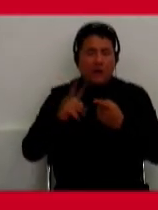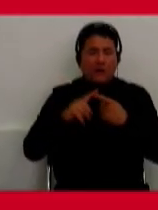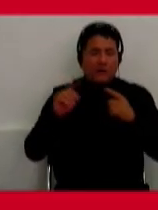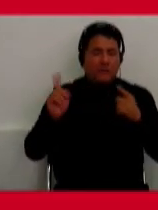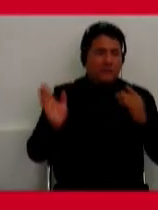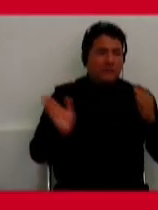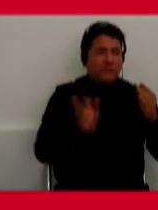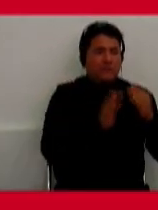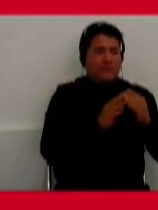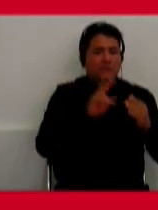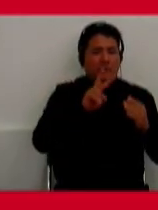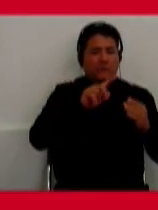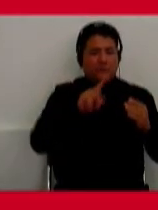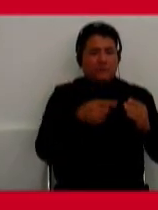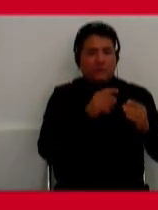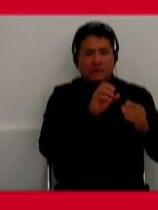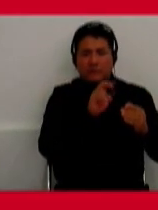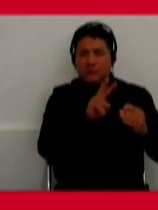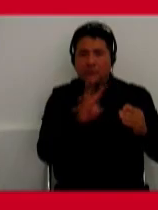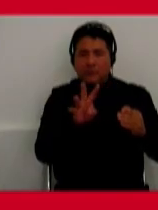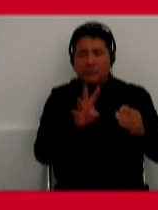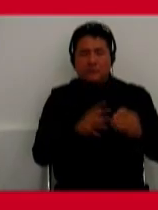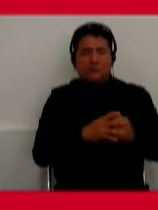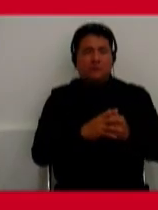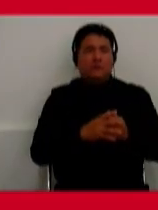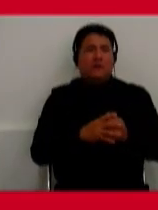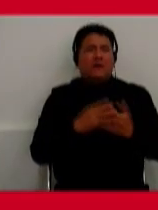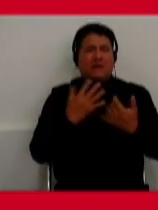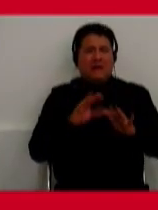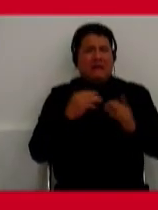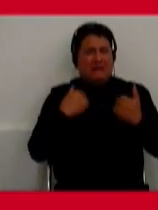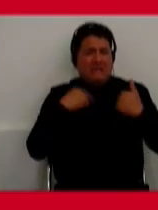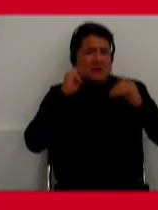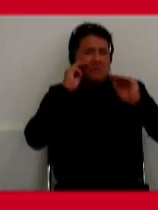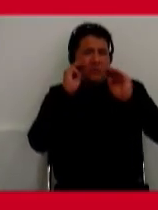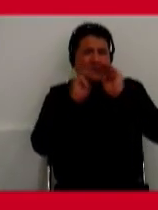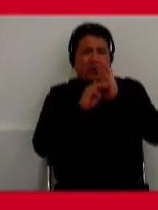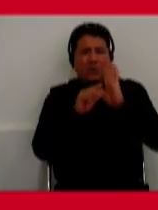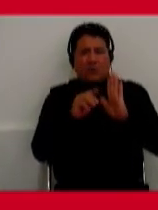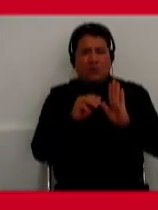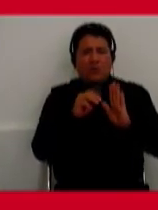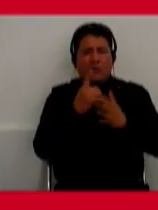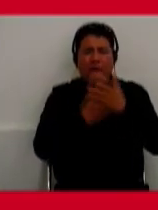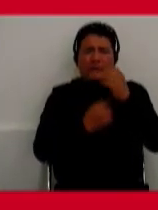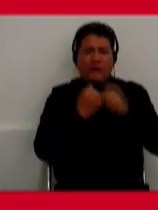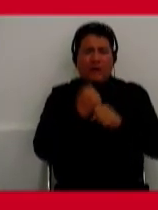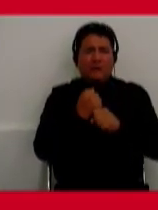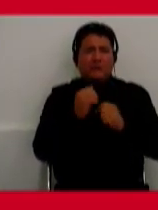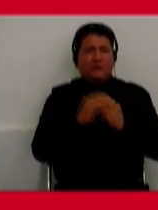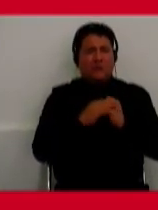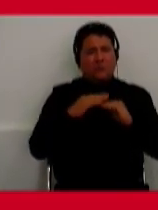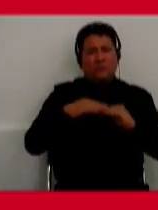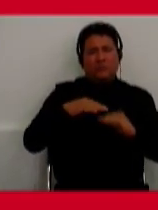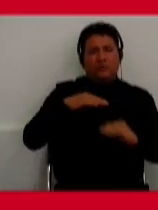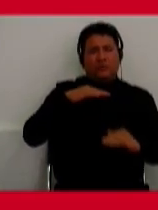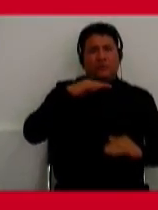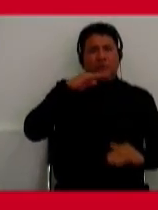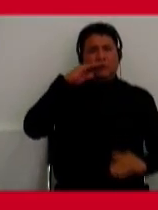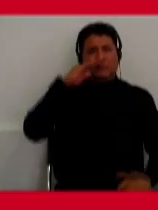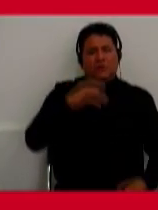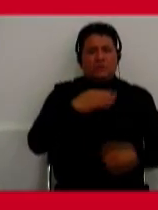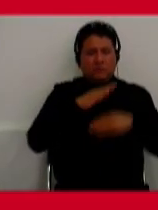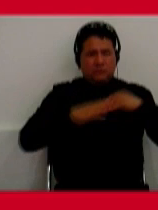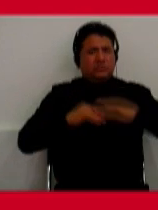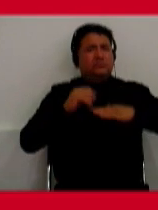los modelos más confiables, y el reto que nos queda es seguir tomando información para llegar a construir